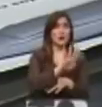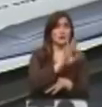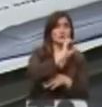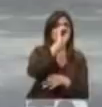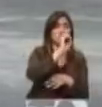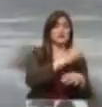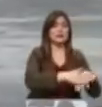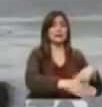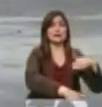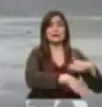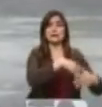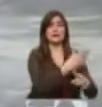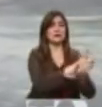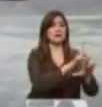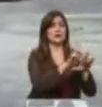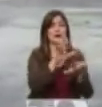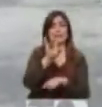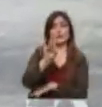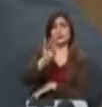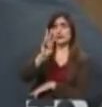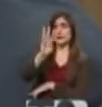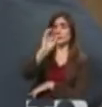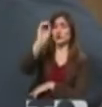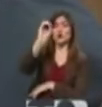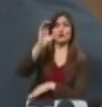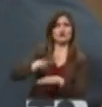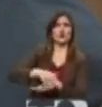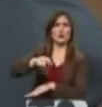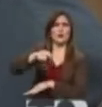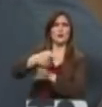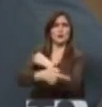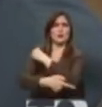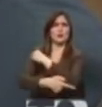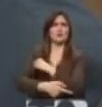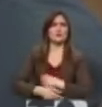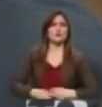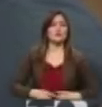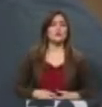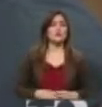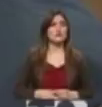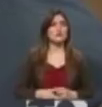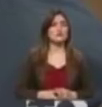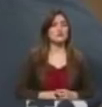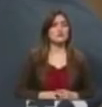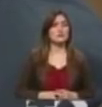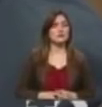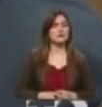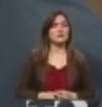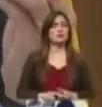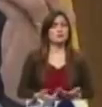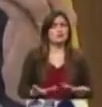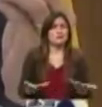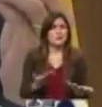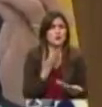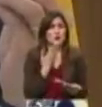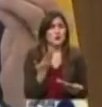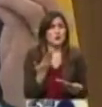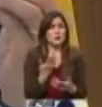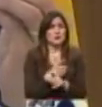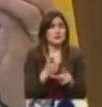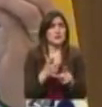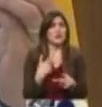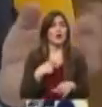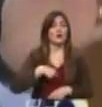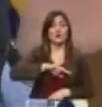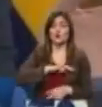declarado inocentes y un 76% culpables. Estamos hablando de un tema, no sé si decirlo, de impunidad. Que el Consejo no se meta en